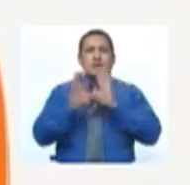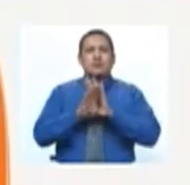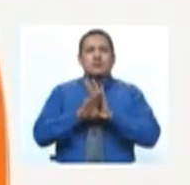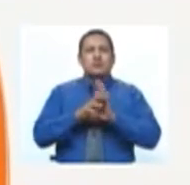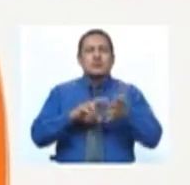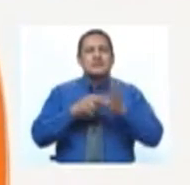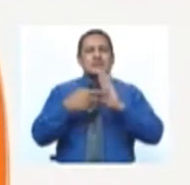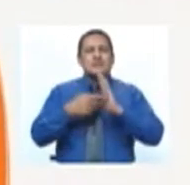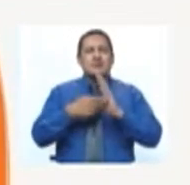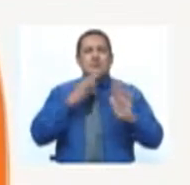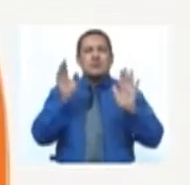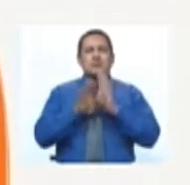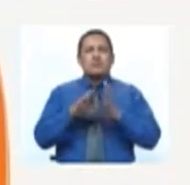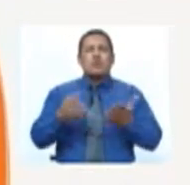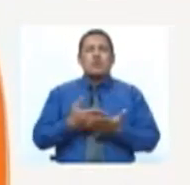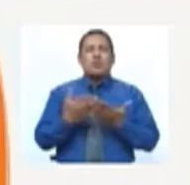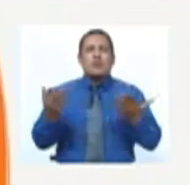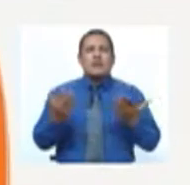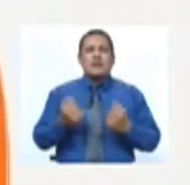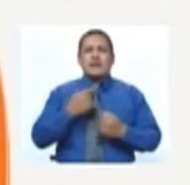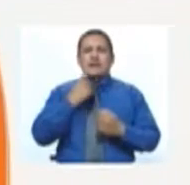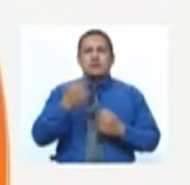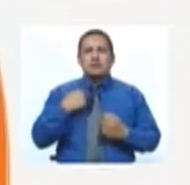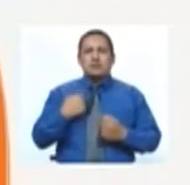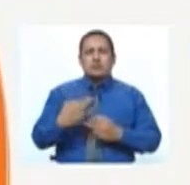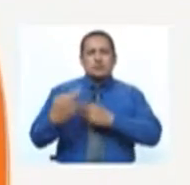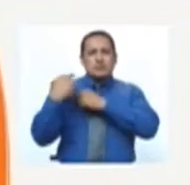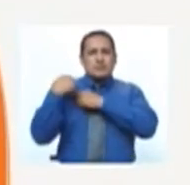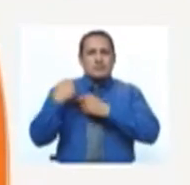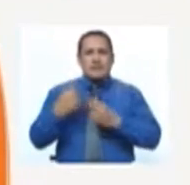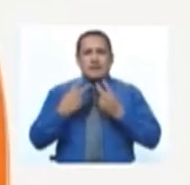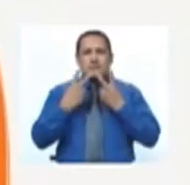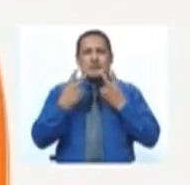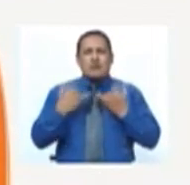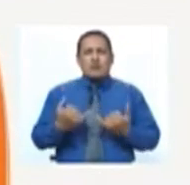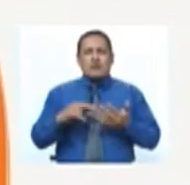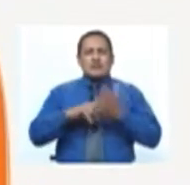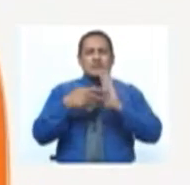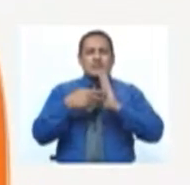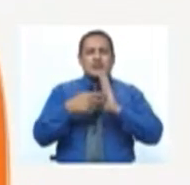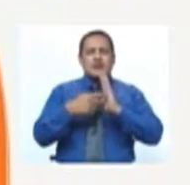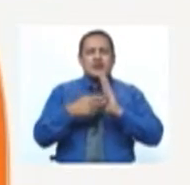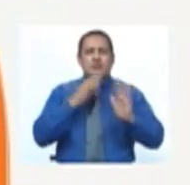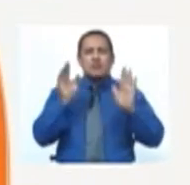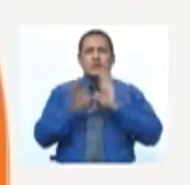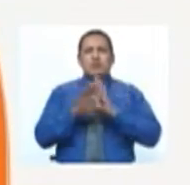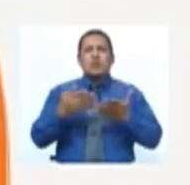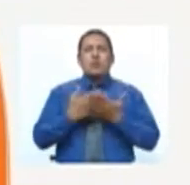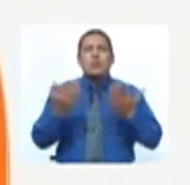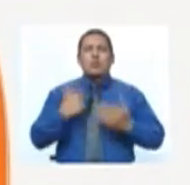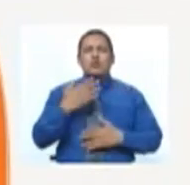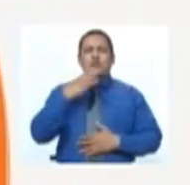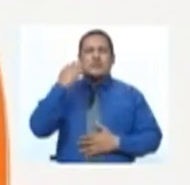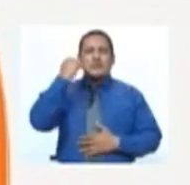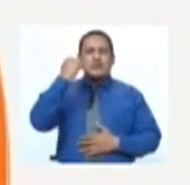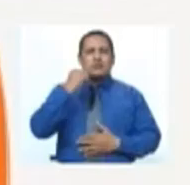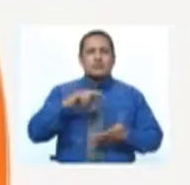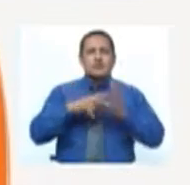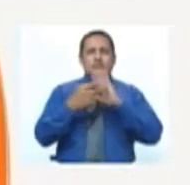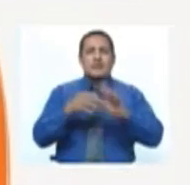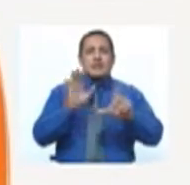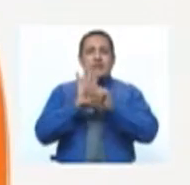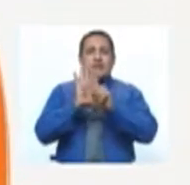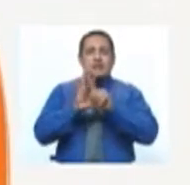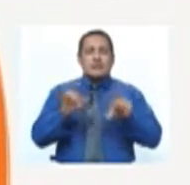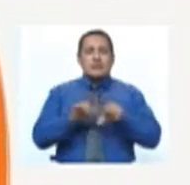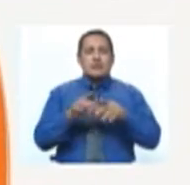ejemplo saber cuáles son nuestros alcances, responsabilidades e incluso cuáles son nuestros derechos respecto